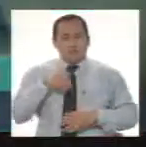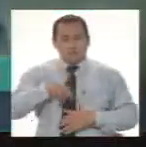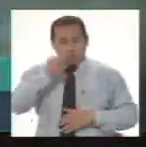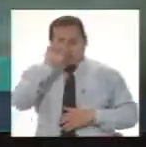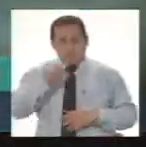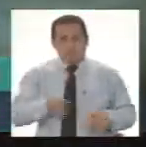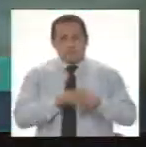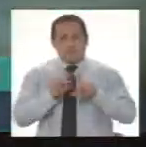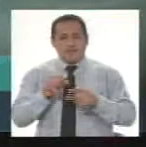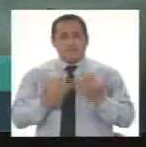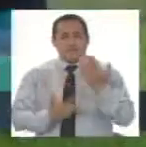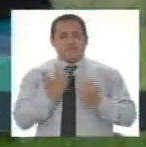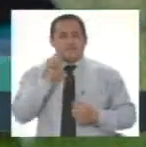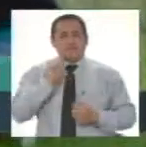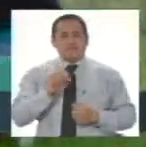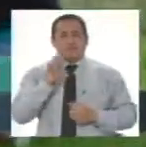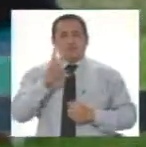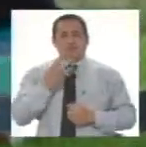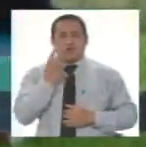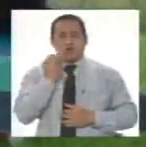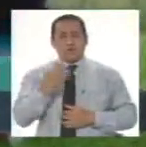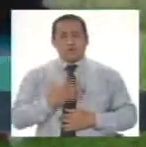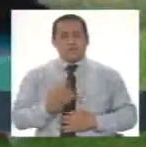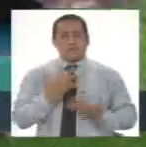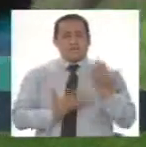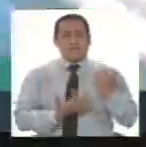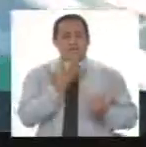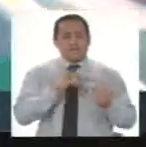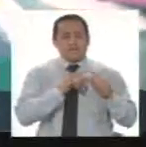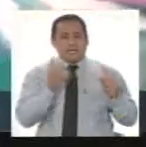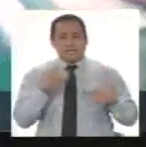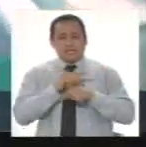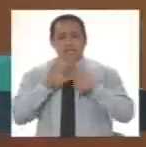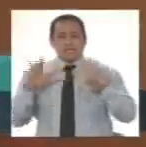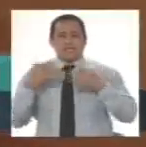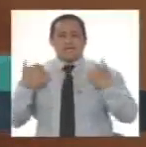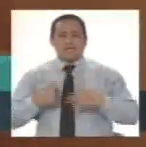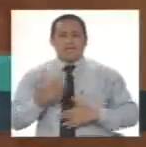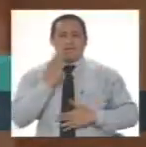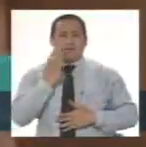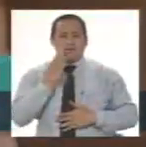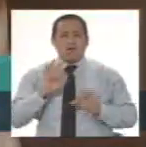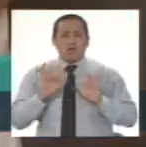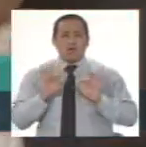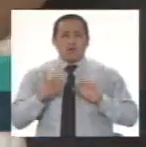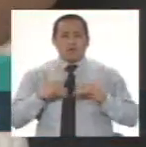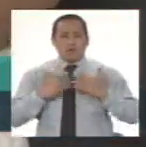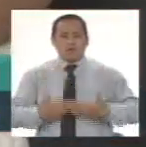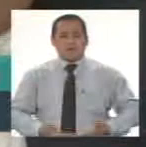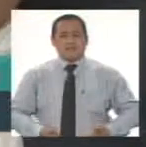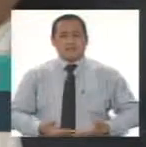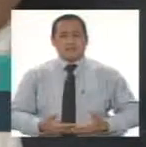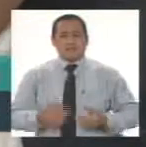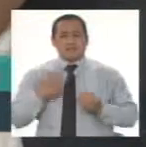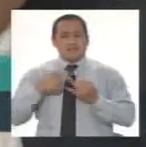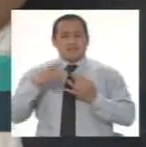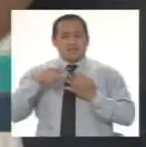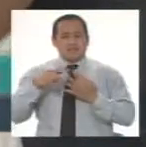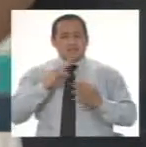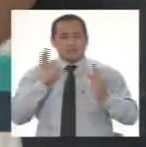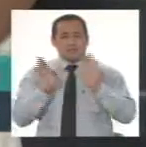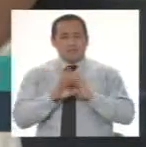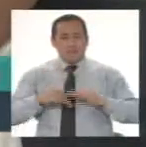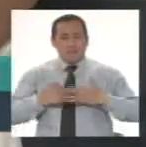país. El 13.2% de las jóvenes de entre 15 y 19 años son madres o están gestando. Las diferencias